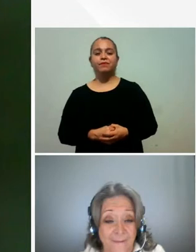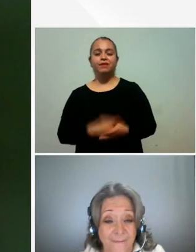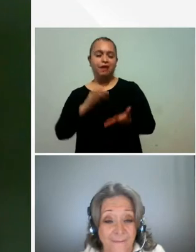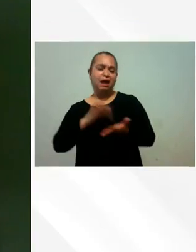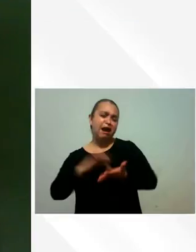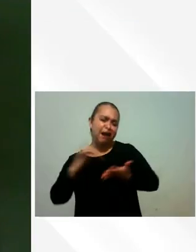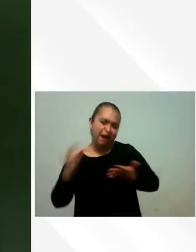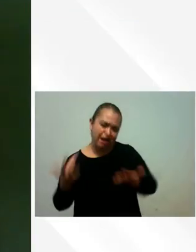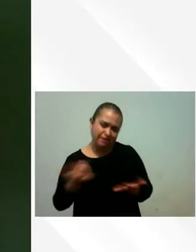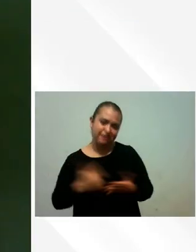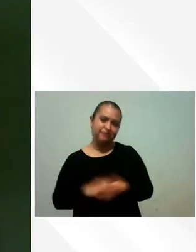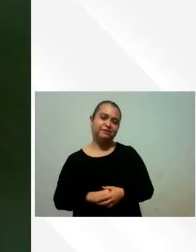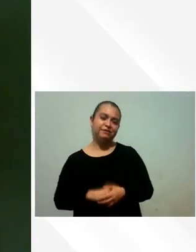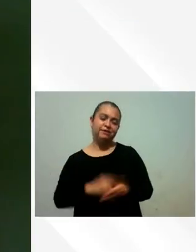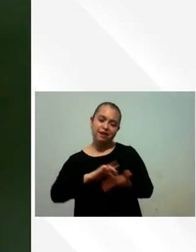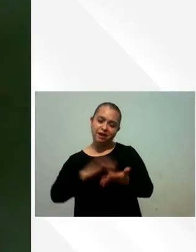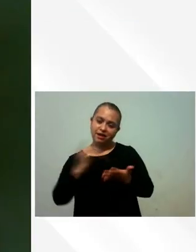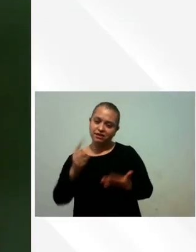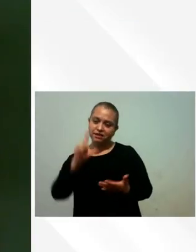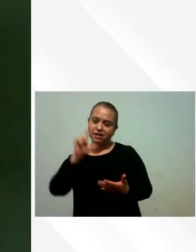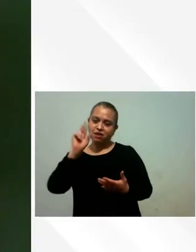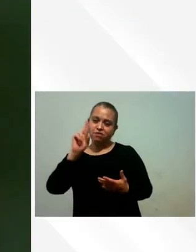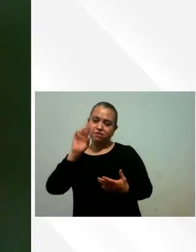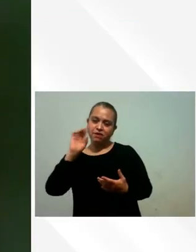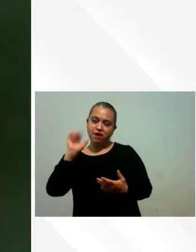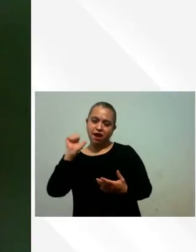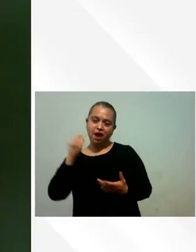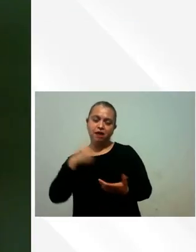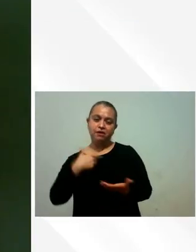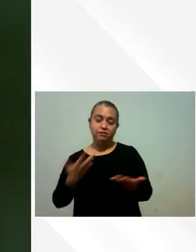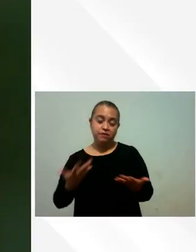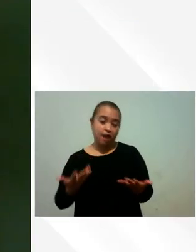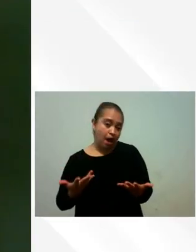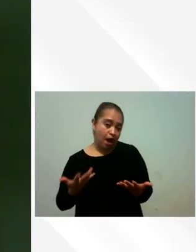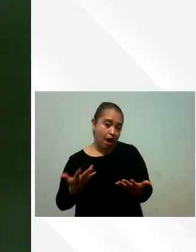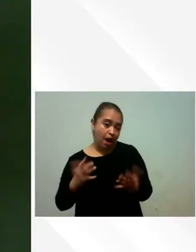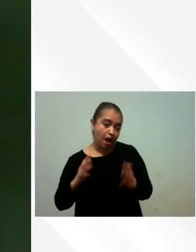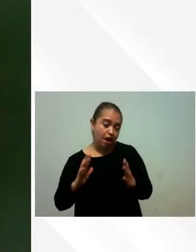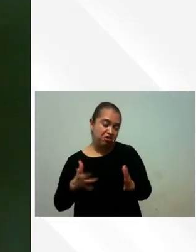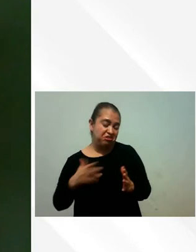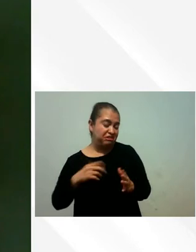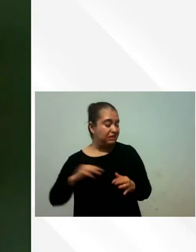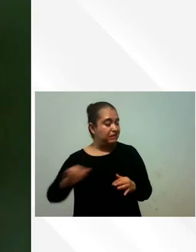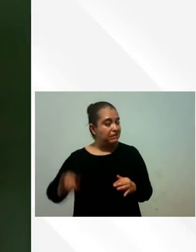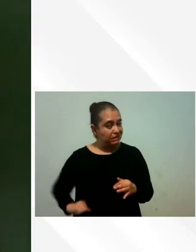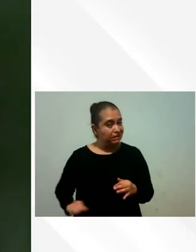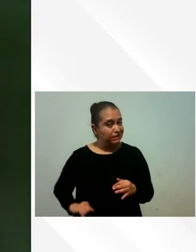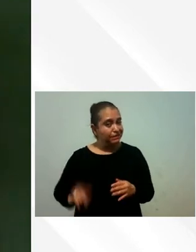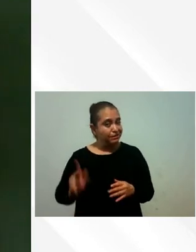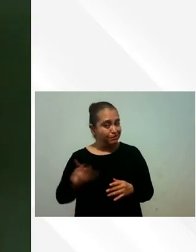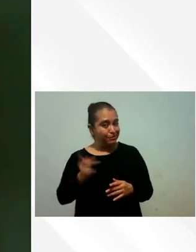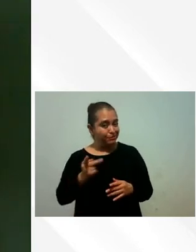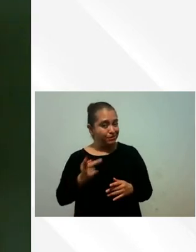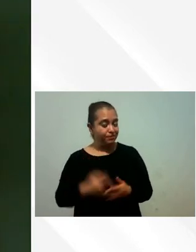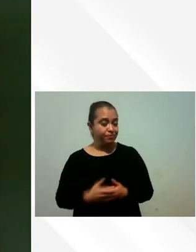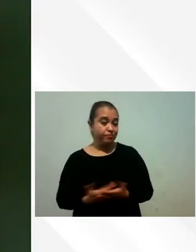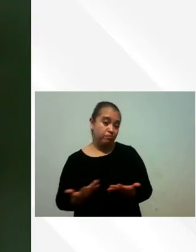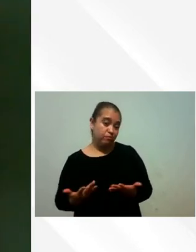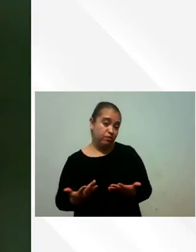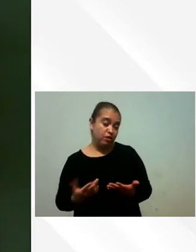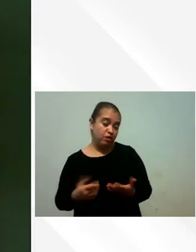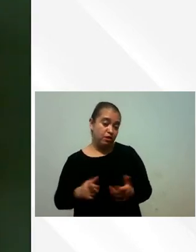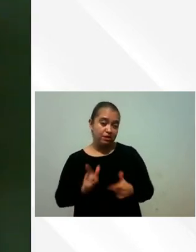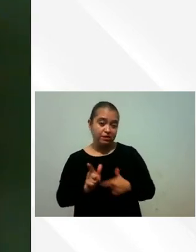Muchas gracias, Laura, por este comentario tan interesante. Bueno, y nuestra